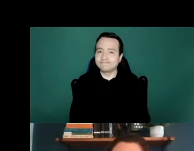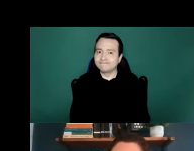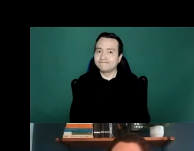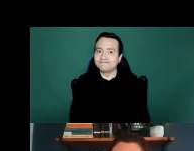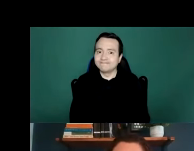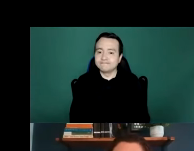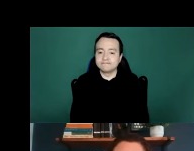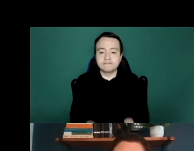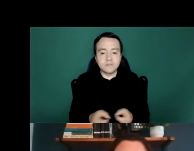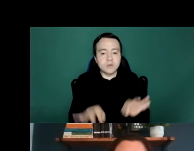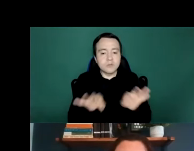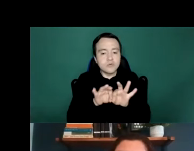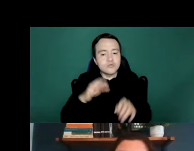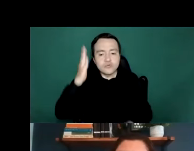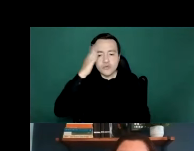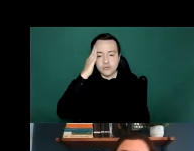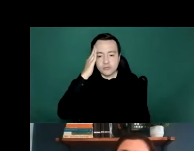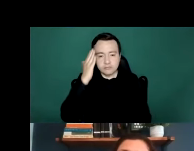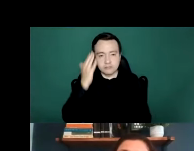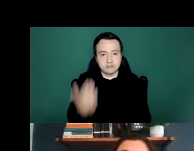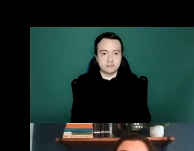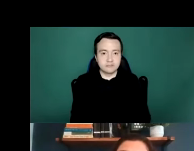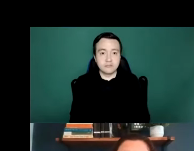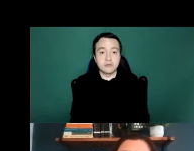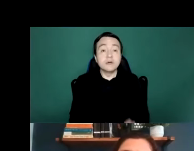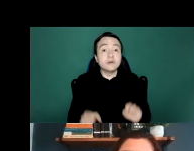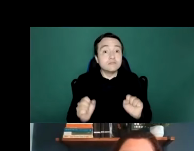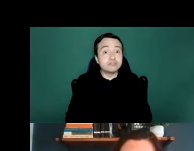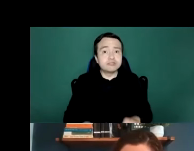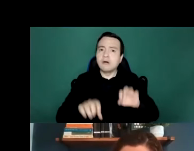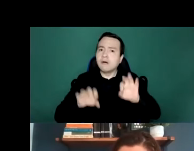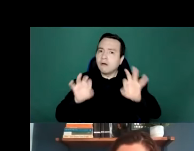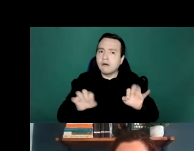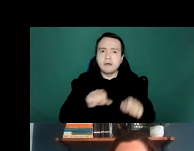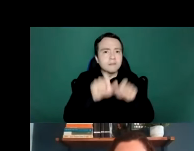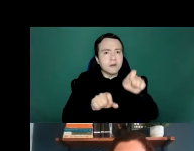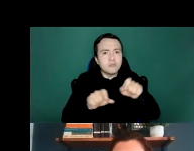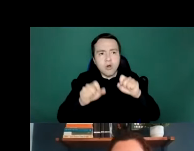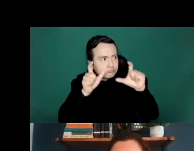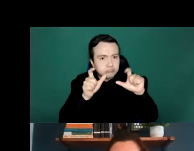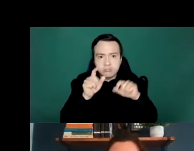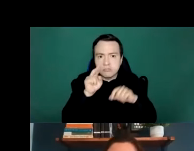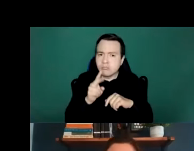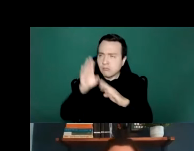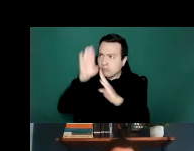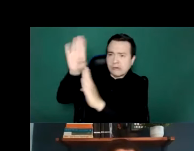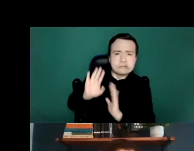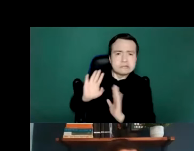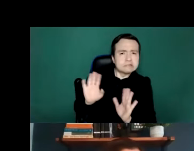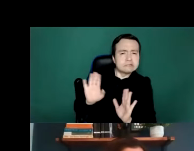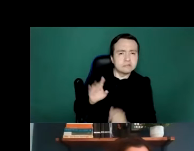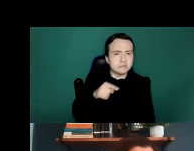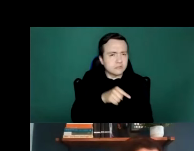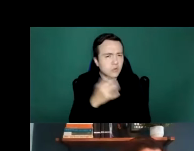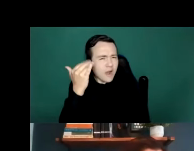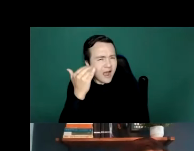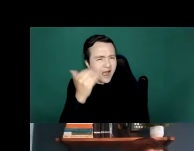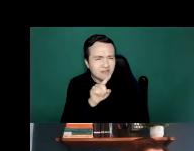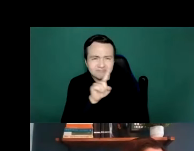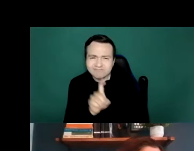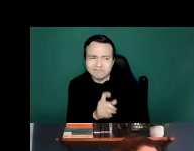por las cuales las personas no están buscando atención, cuáles son las barreras que enfrenta la población. Y en ese sentido, las encuestas de